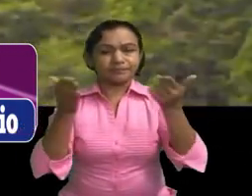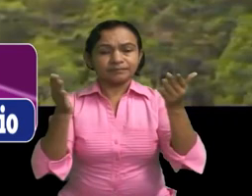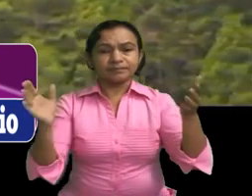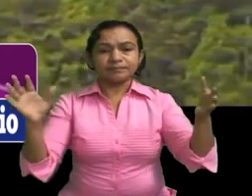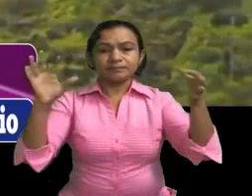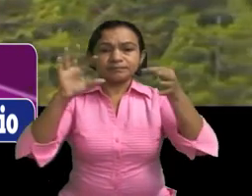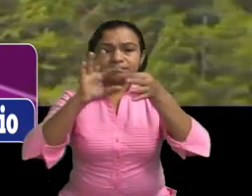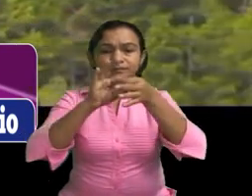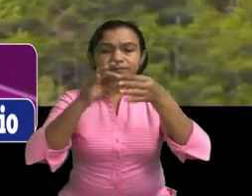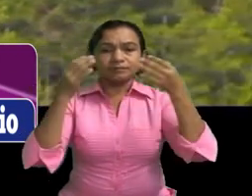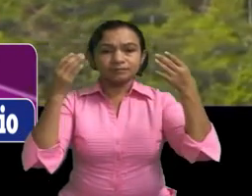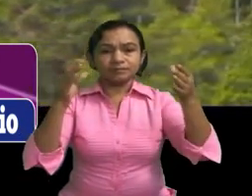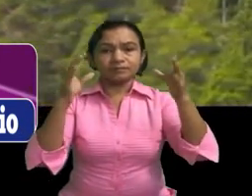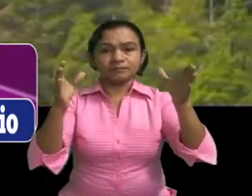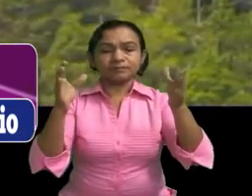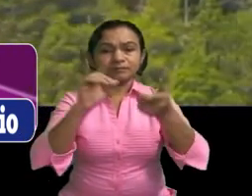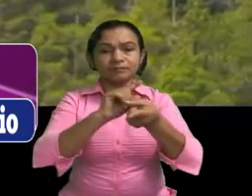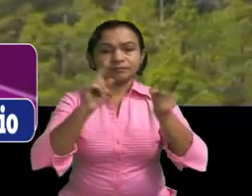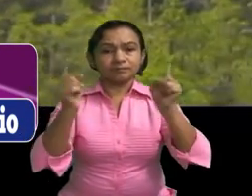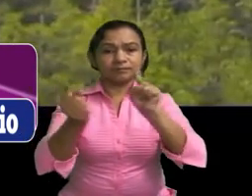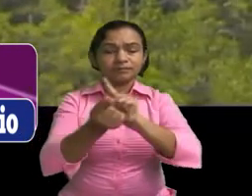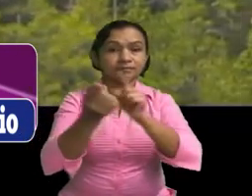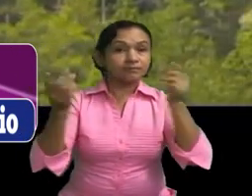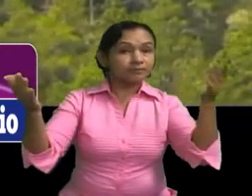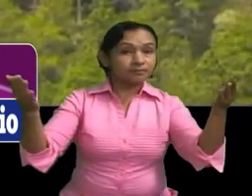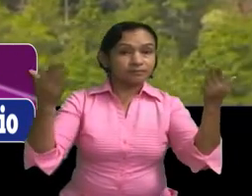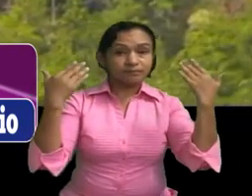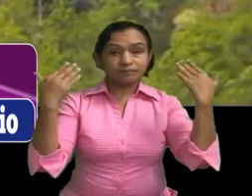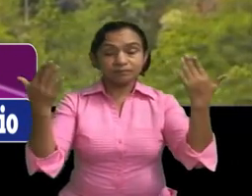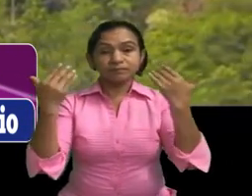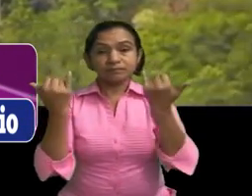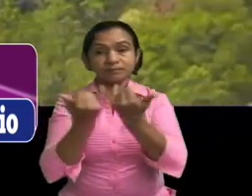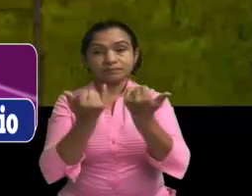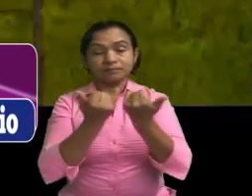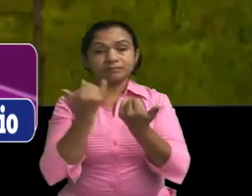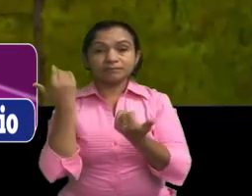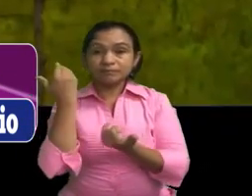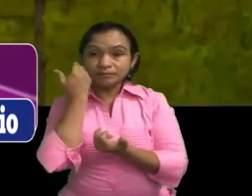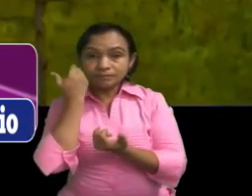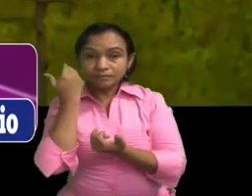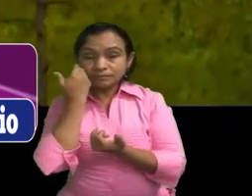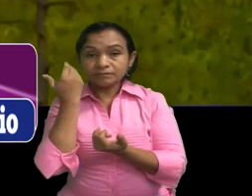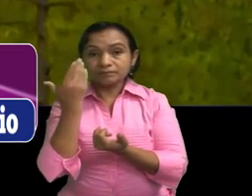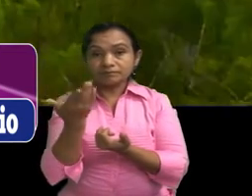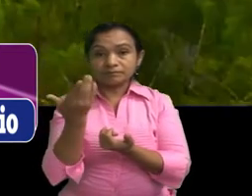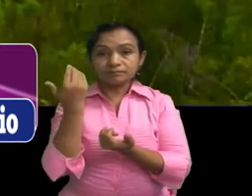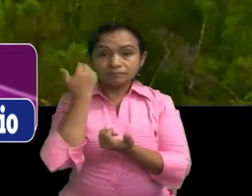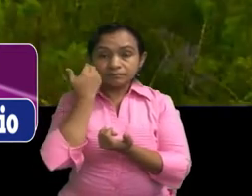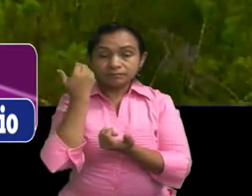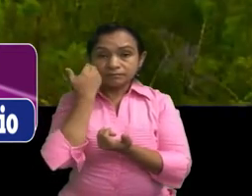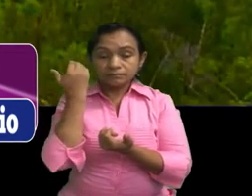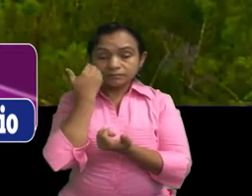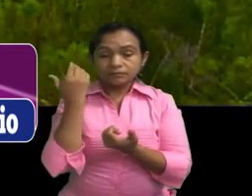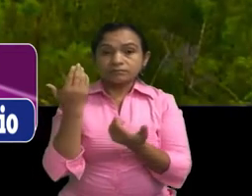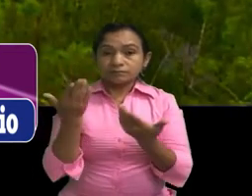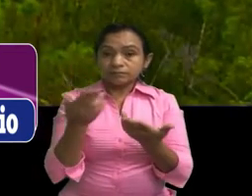parte también de los cambios de clima que igual provocan enfermedades. De repente un cambio de